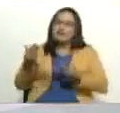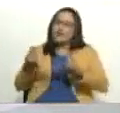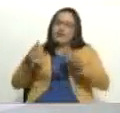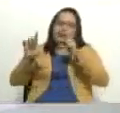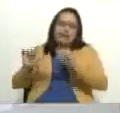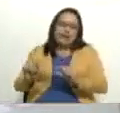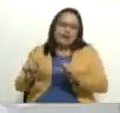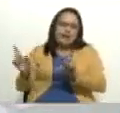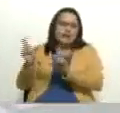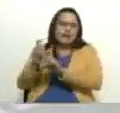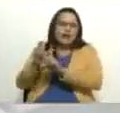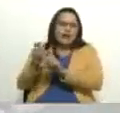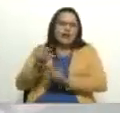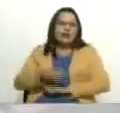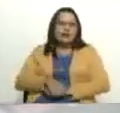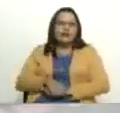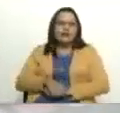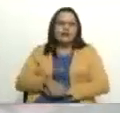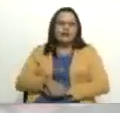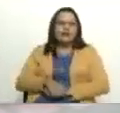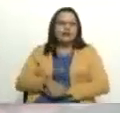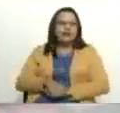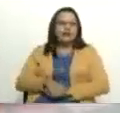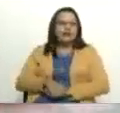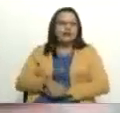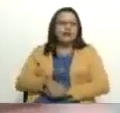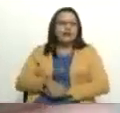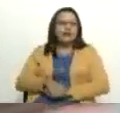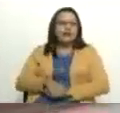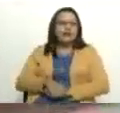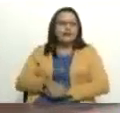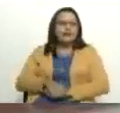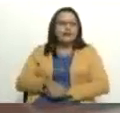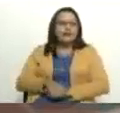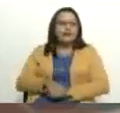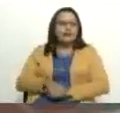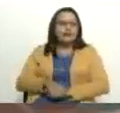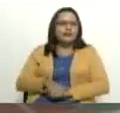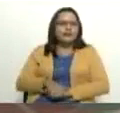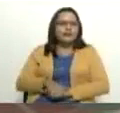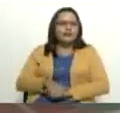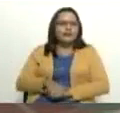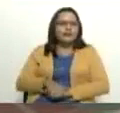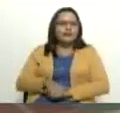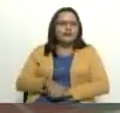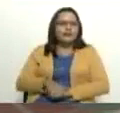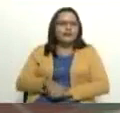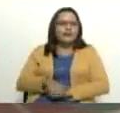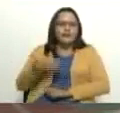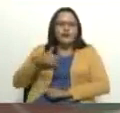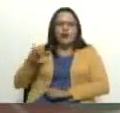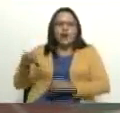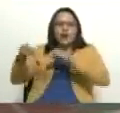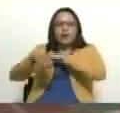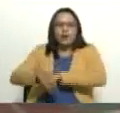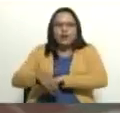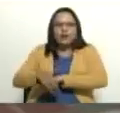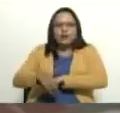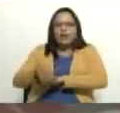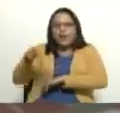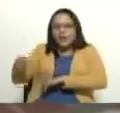que hace que la gente lo capte es primero la promoción que está detrás de eso, que yo estoy de acuerdo con lo que se habló, es una